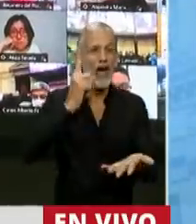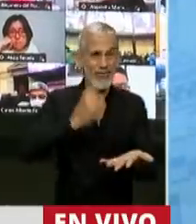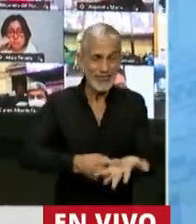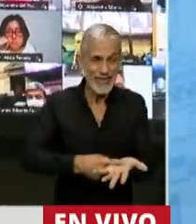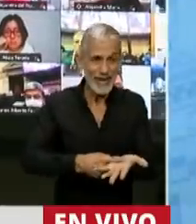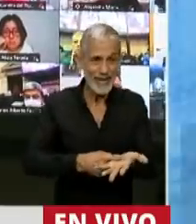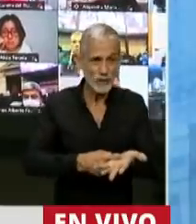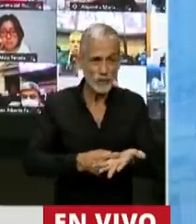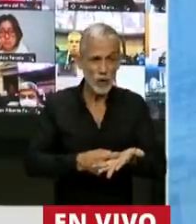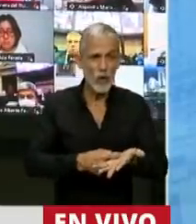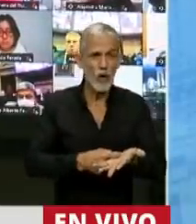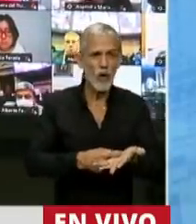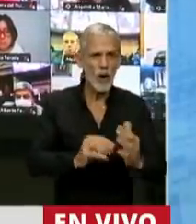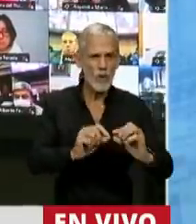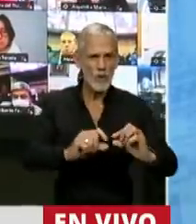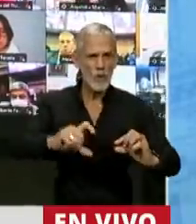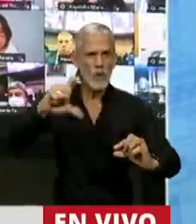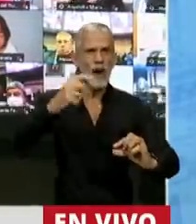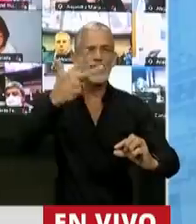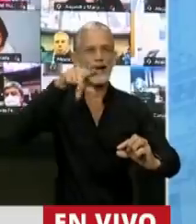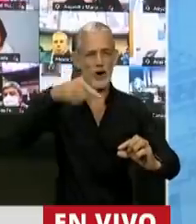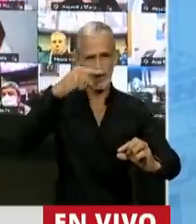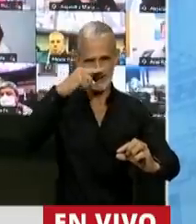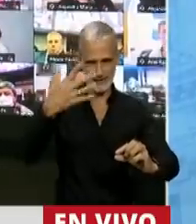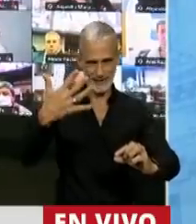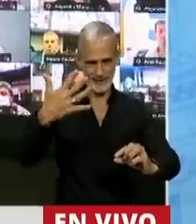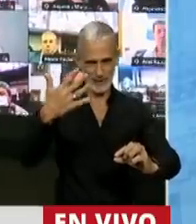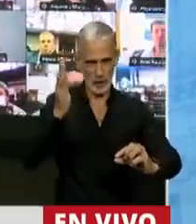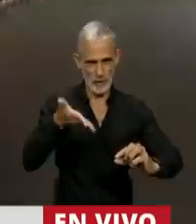Por decreto, se llegó al 3.75.